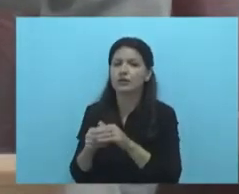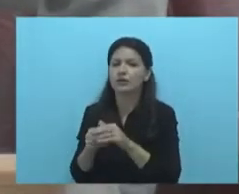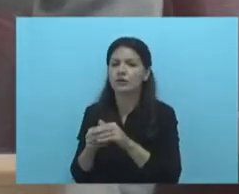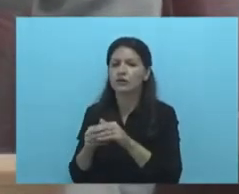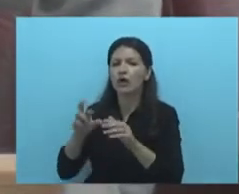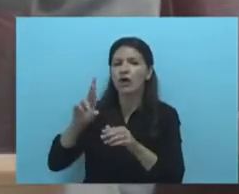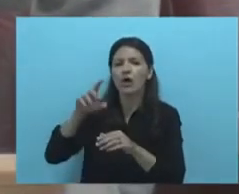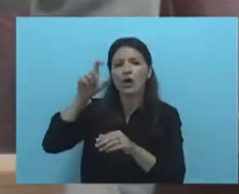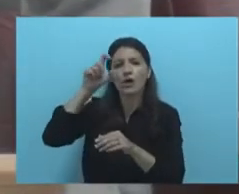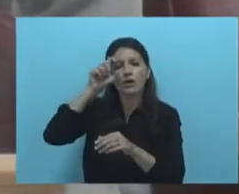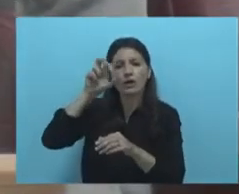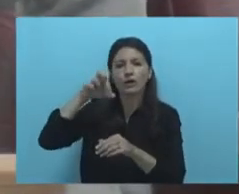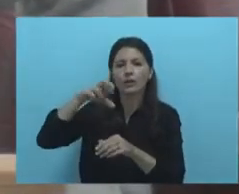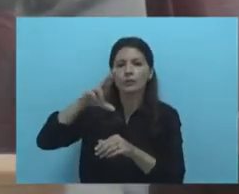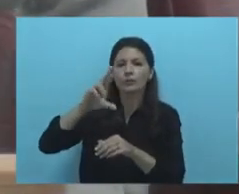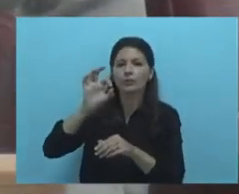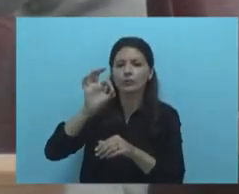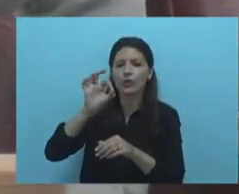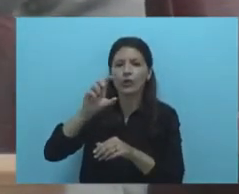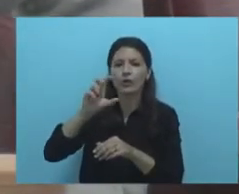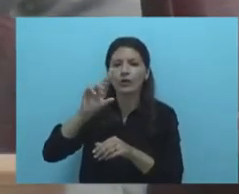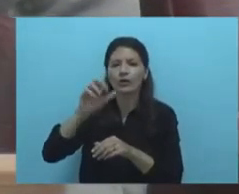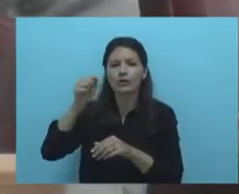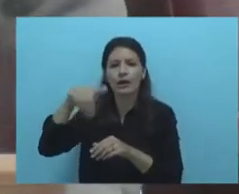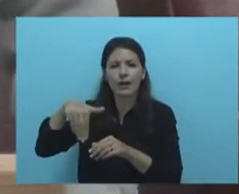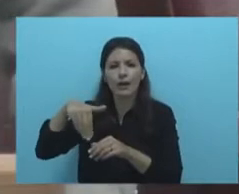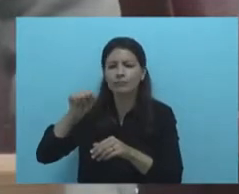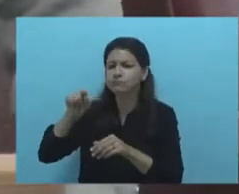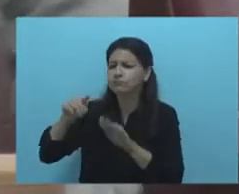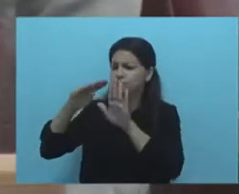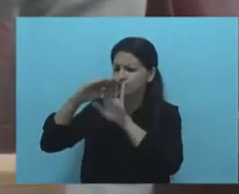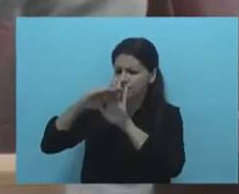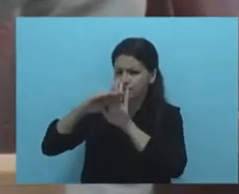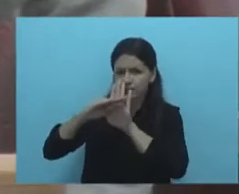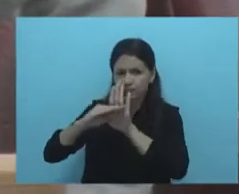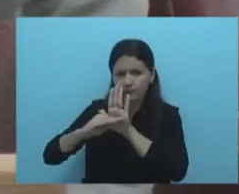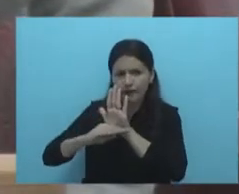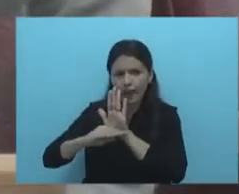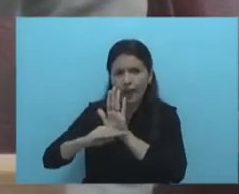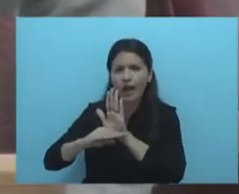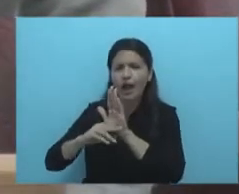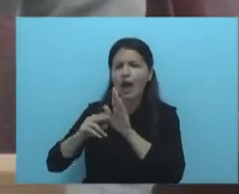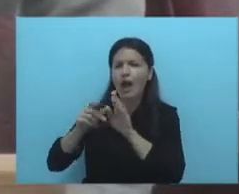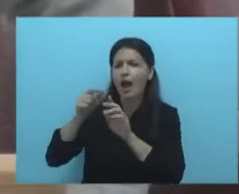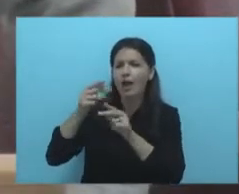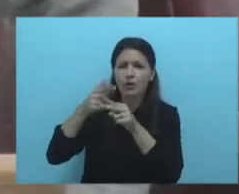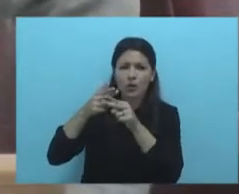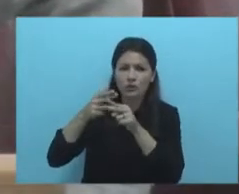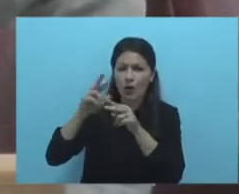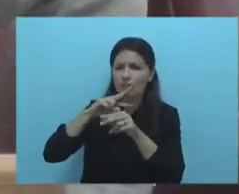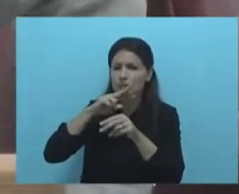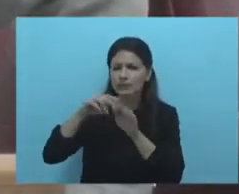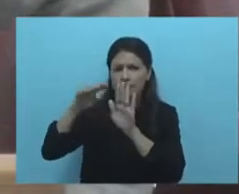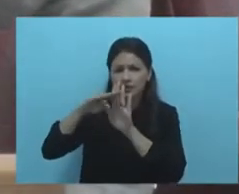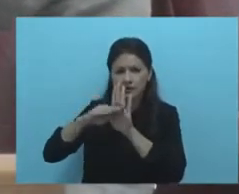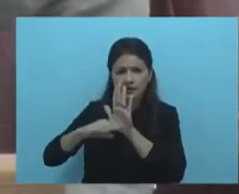ReproCam es fundamental porque registrará a los usuarios, planteaba en su artículo tercero,